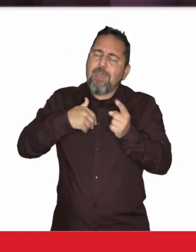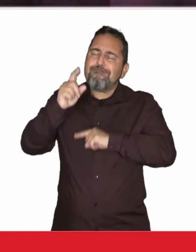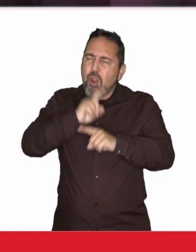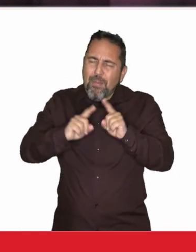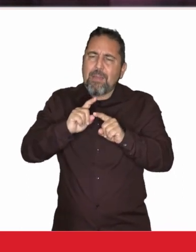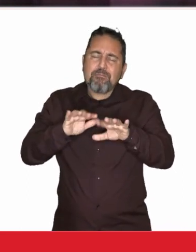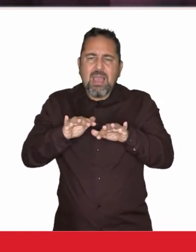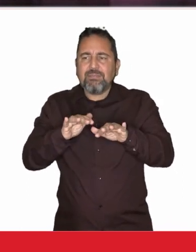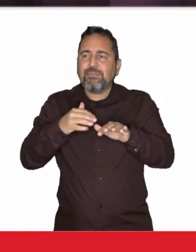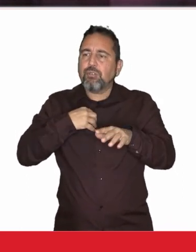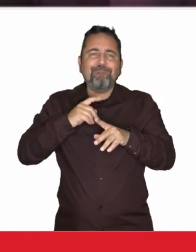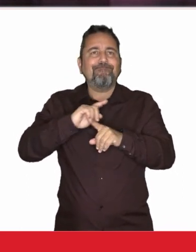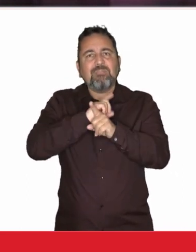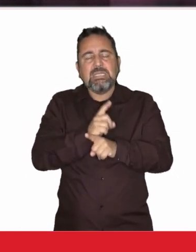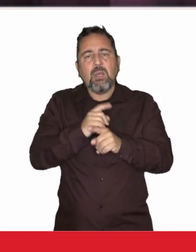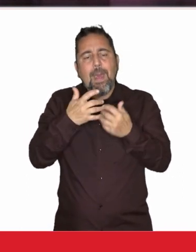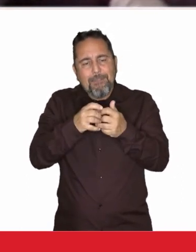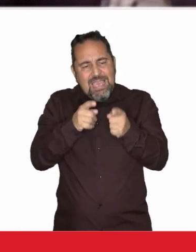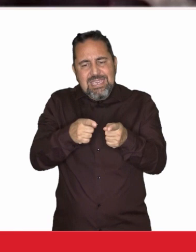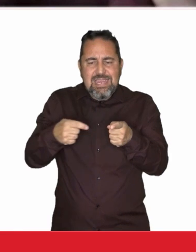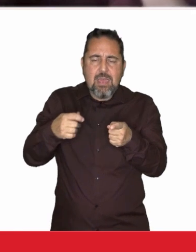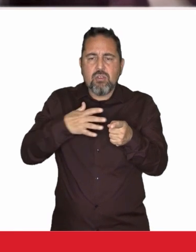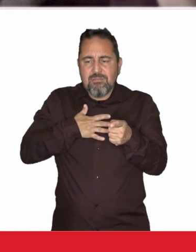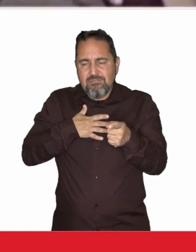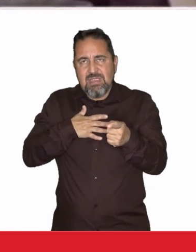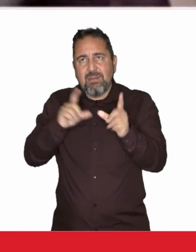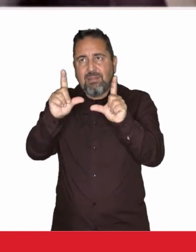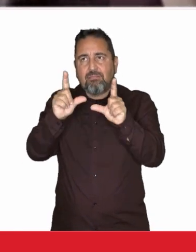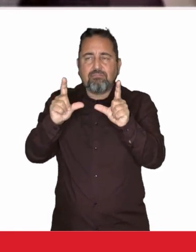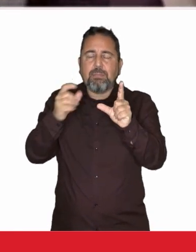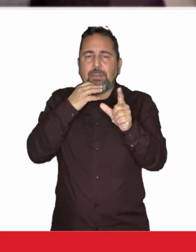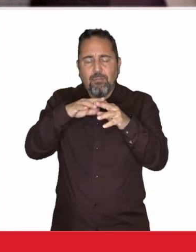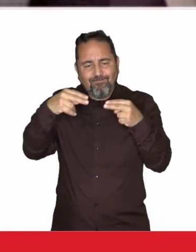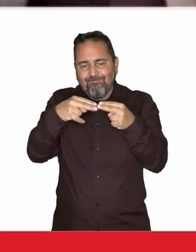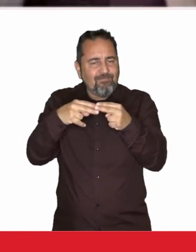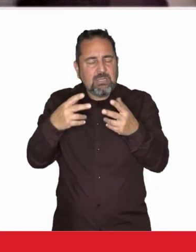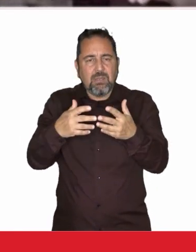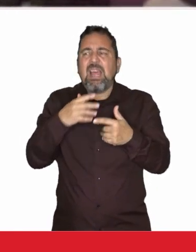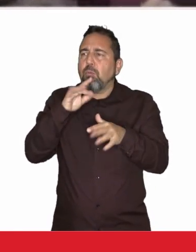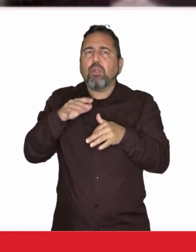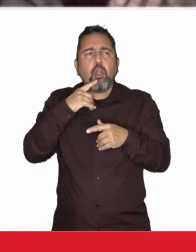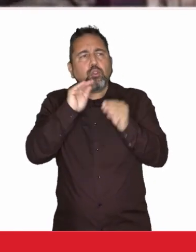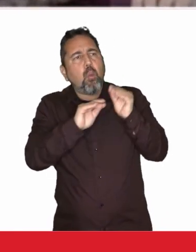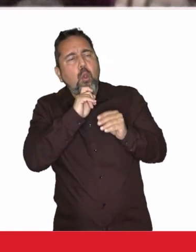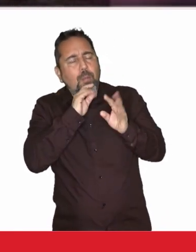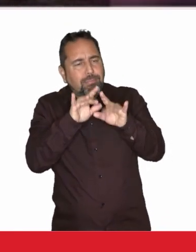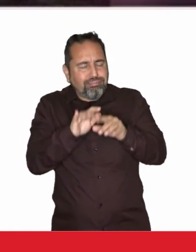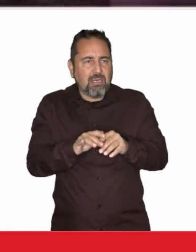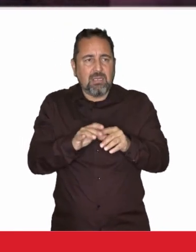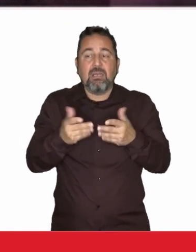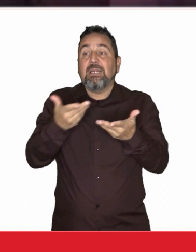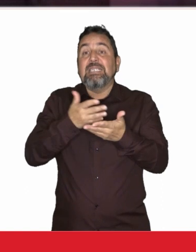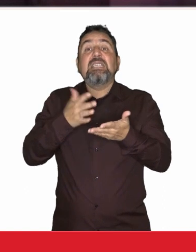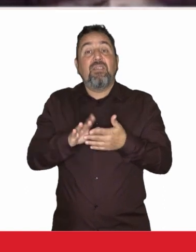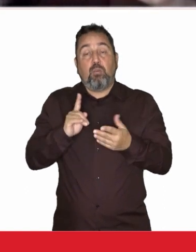tengo un problema y es que no consigo conectar esta máquina con mi televisor, por ejemplo. Y la gente dice, ah, pues mira, yo lo resolví de esta